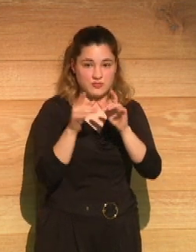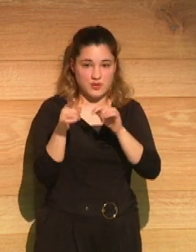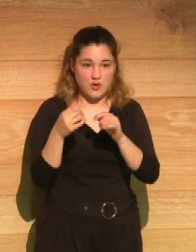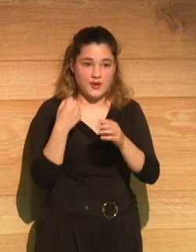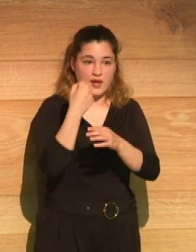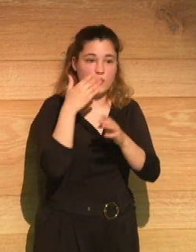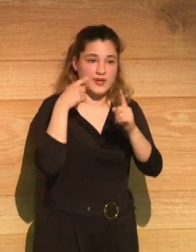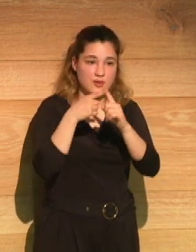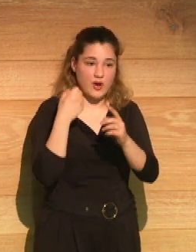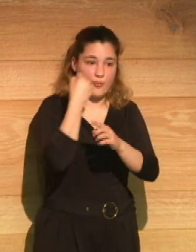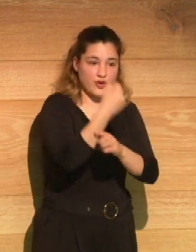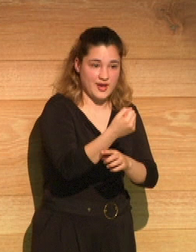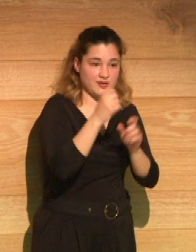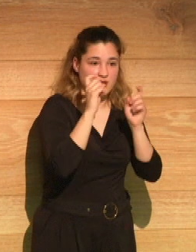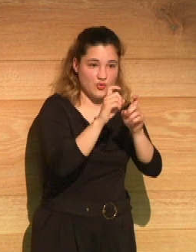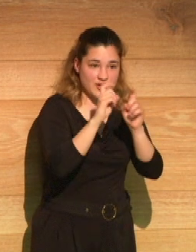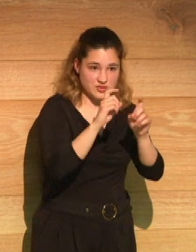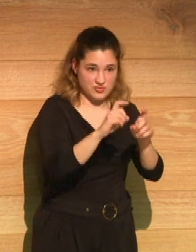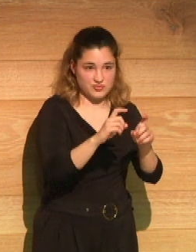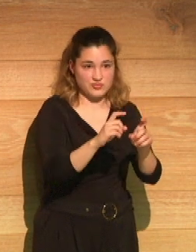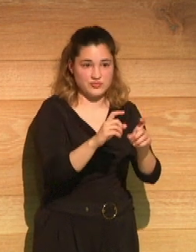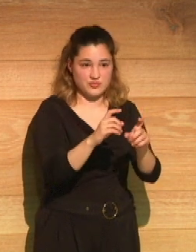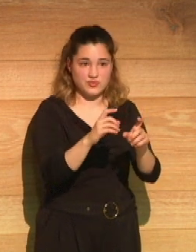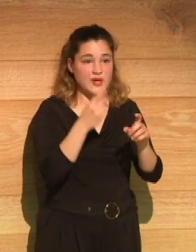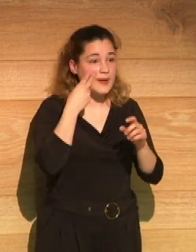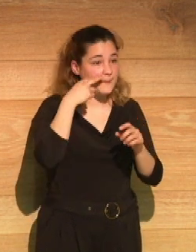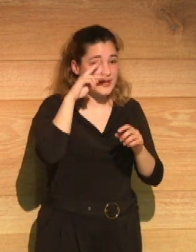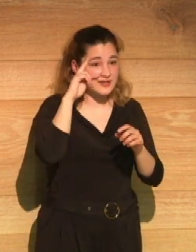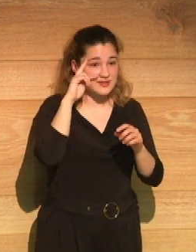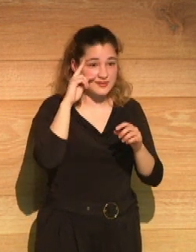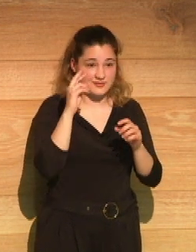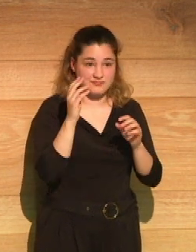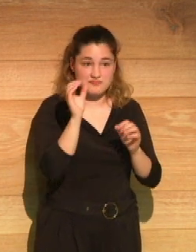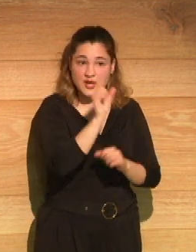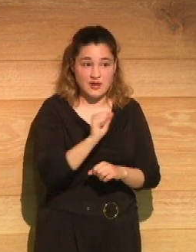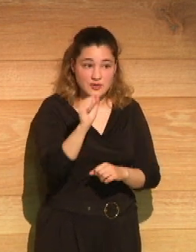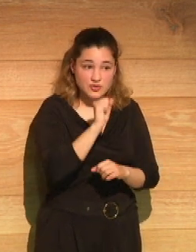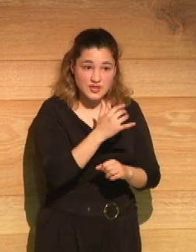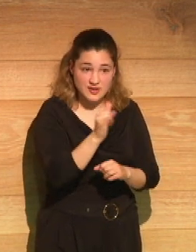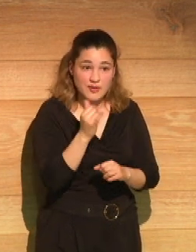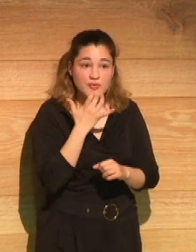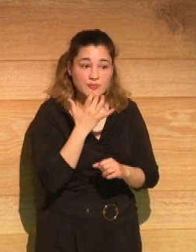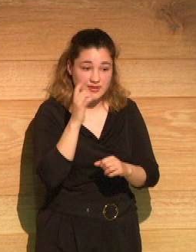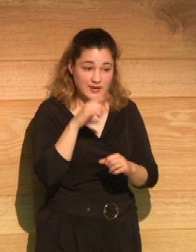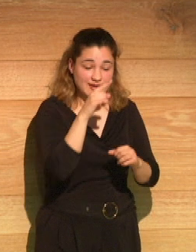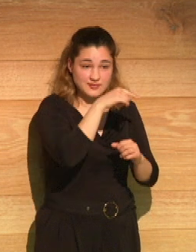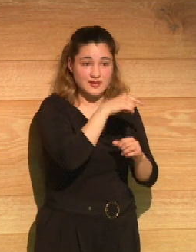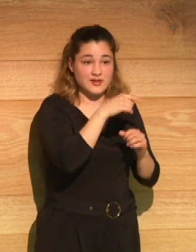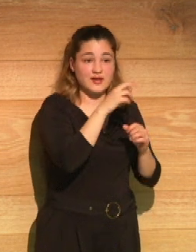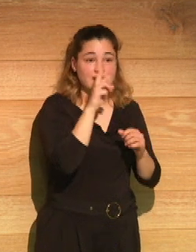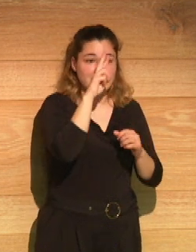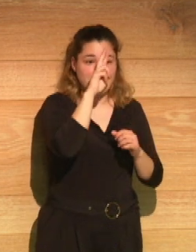Hay unas experiencias excelentes, sobre todo en República Dominicana,